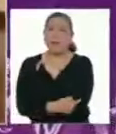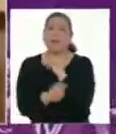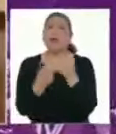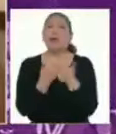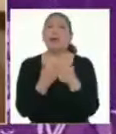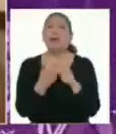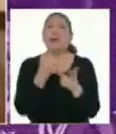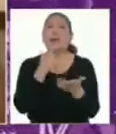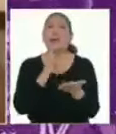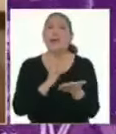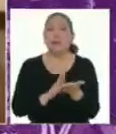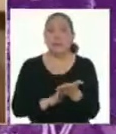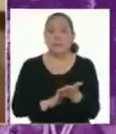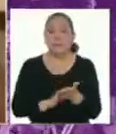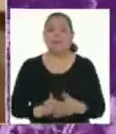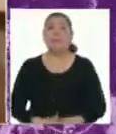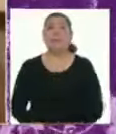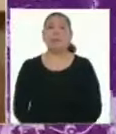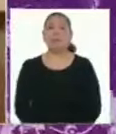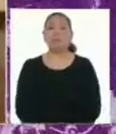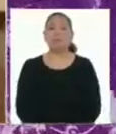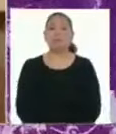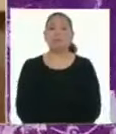tentación y líbranos del mal.